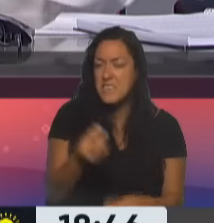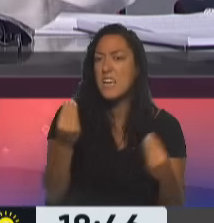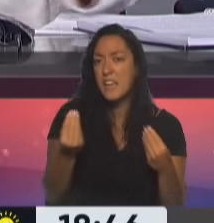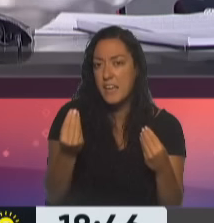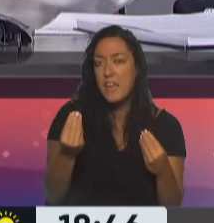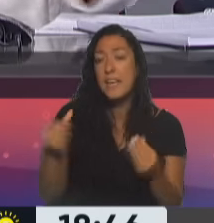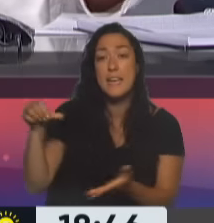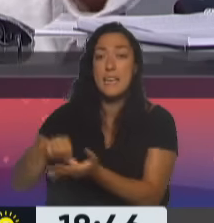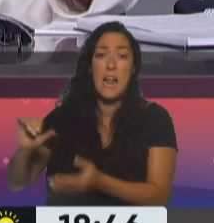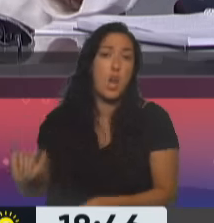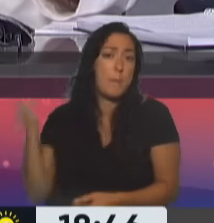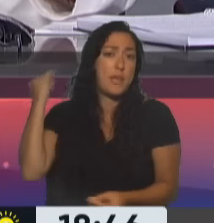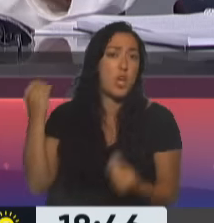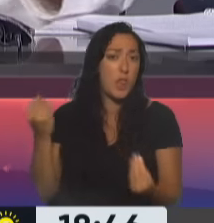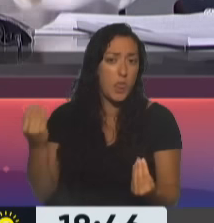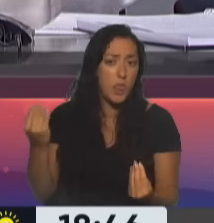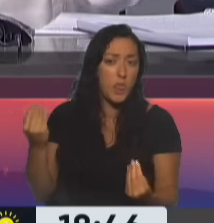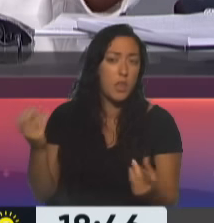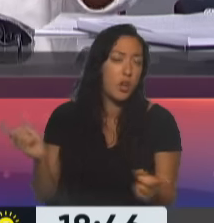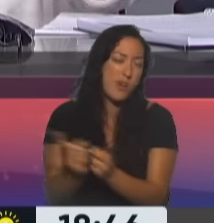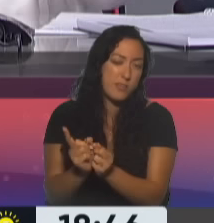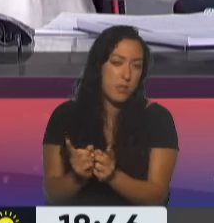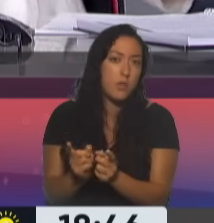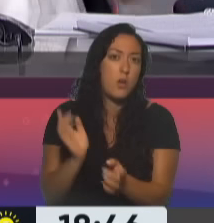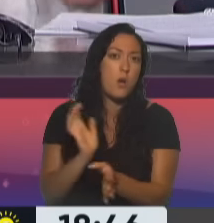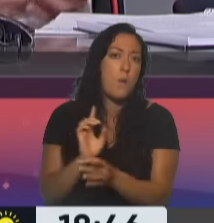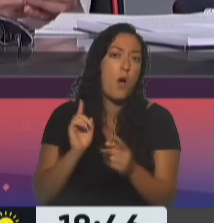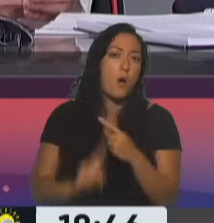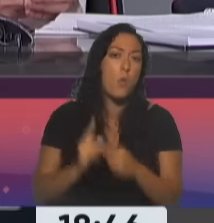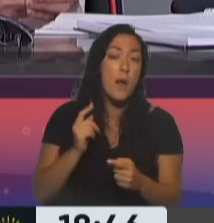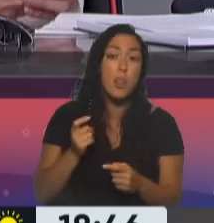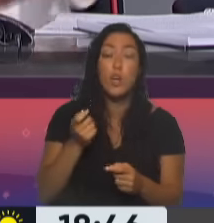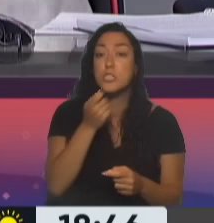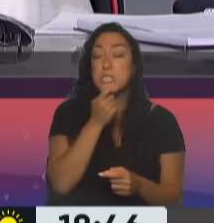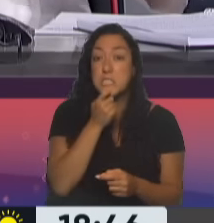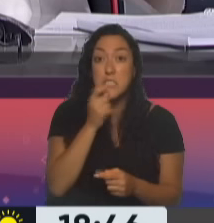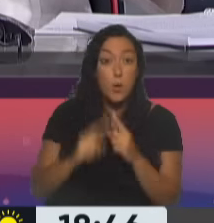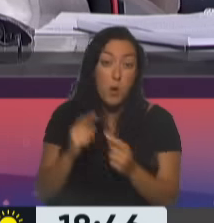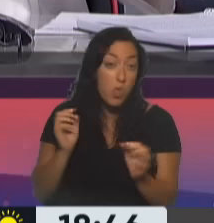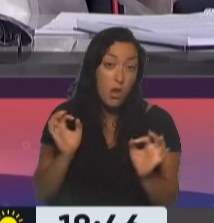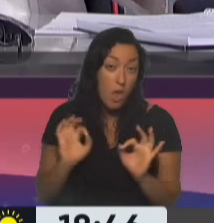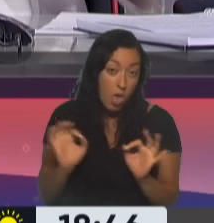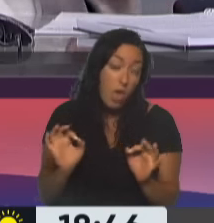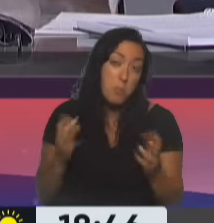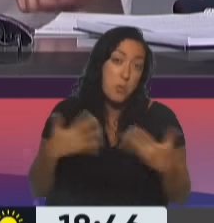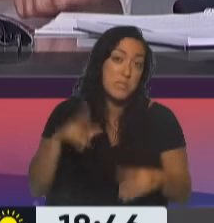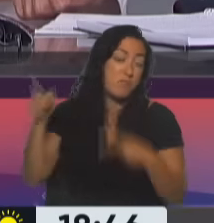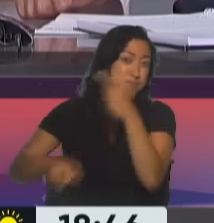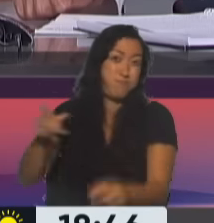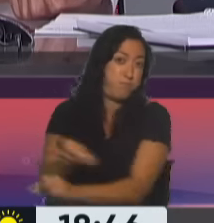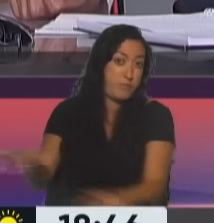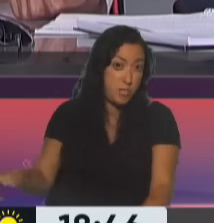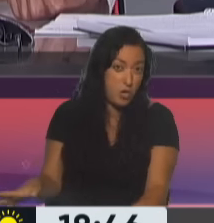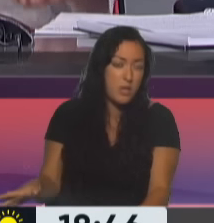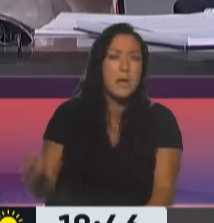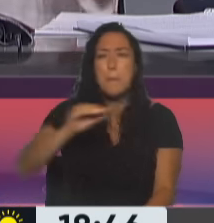puede pasar a Irán, diciéndolo en pocas palabras, es hacer un acuerdo porque si no el ataque puede ser peor que justamente el que fue